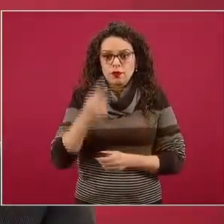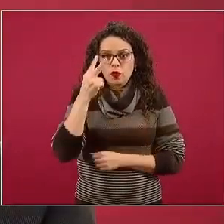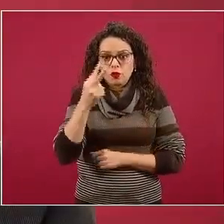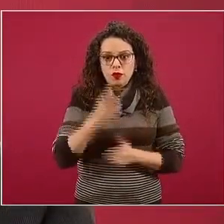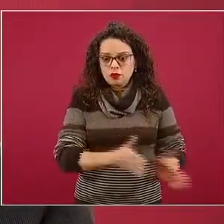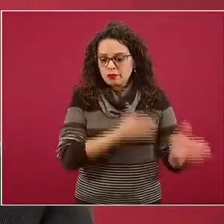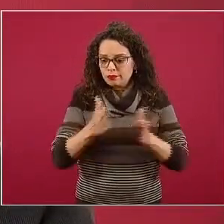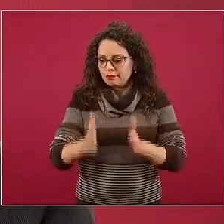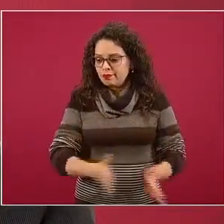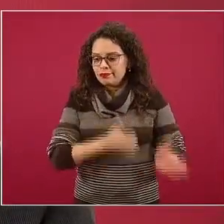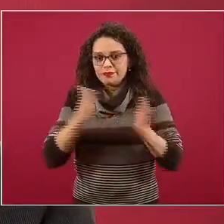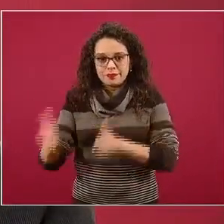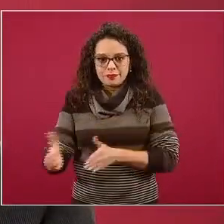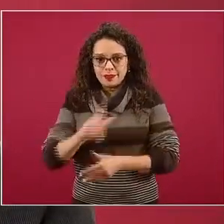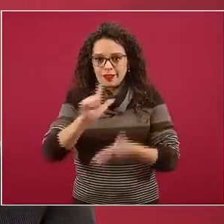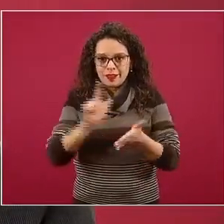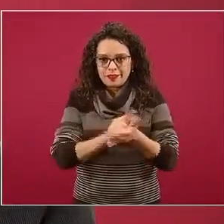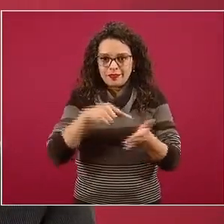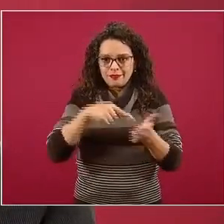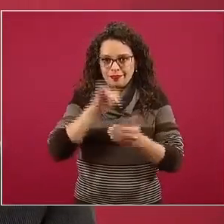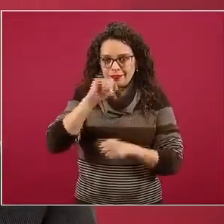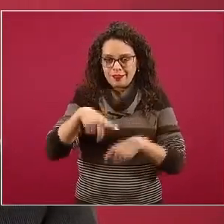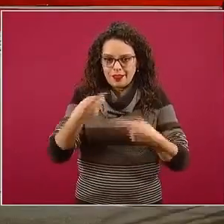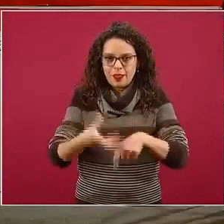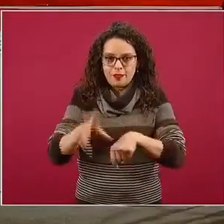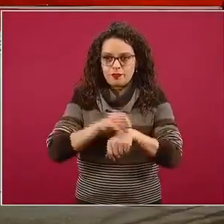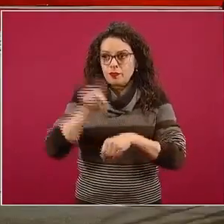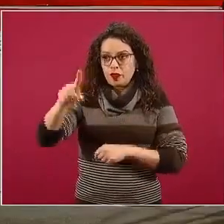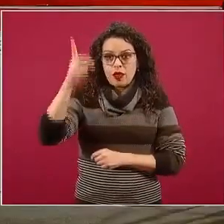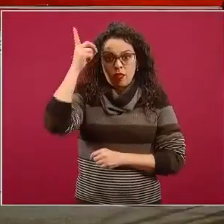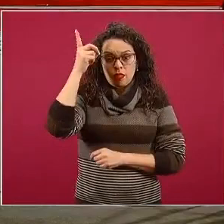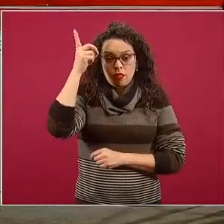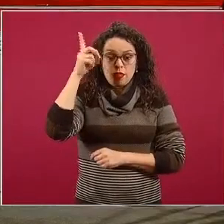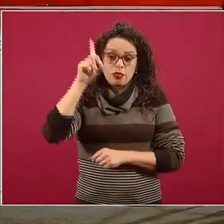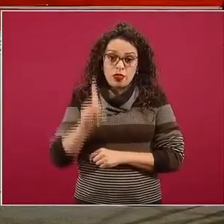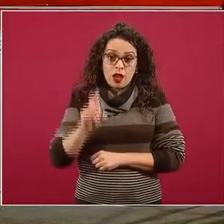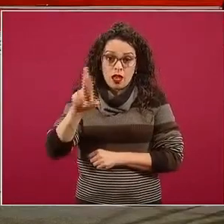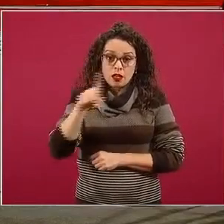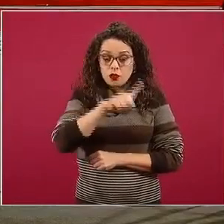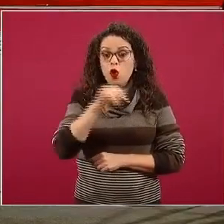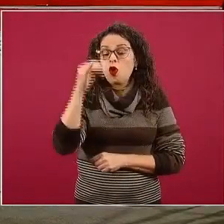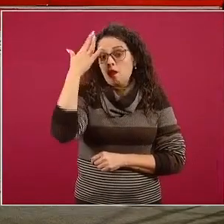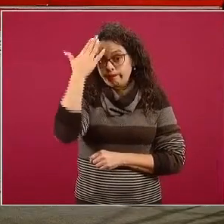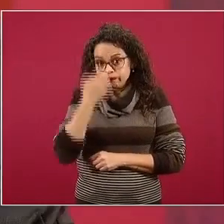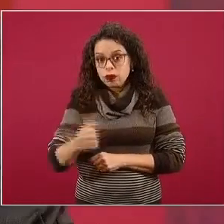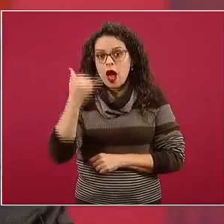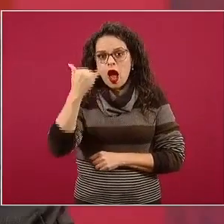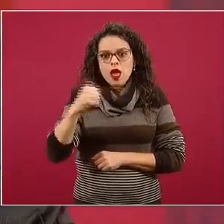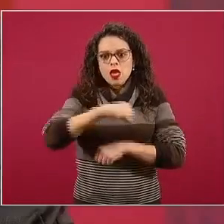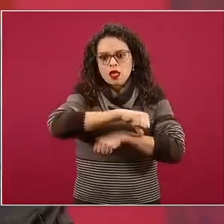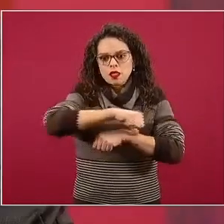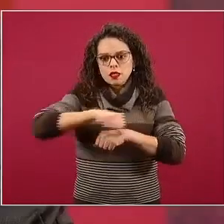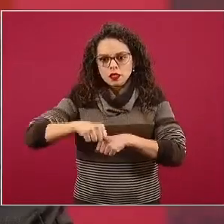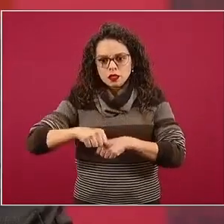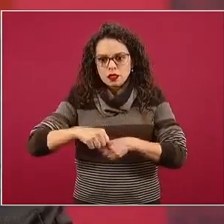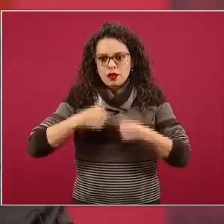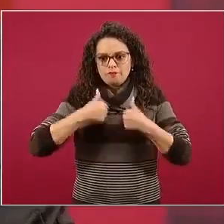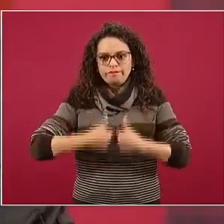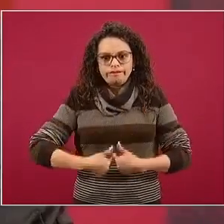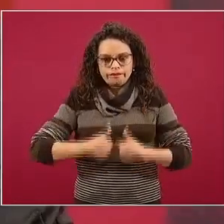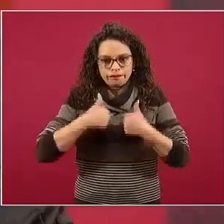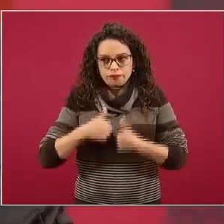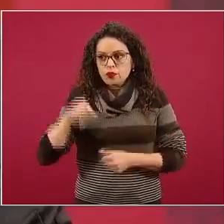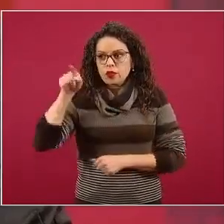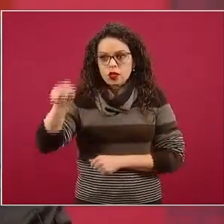ley. Fue un director muy talentoso, un cirujano de tórax, también muy virtuoso. Él fue de los pioneros